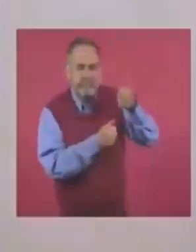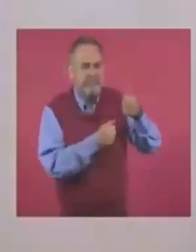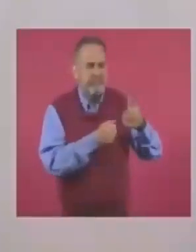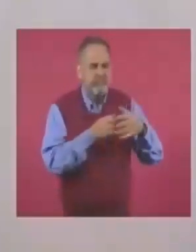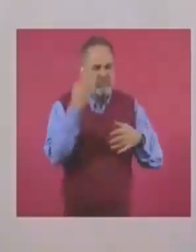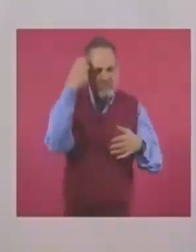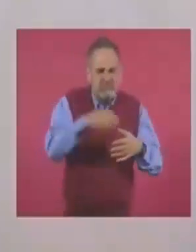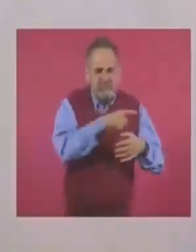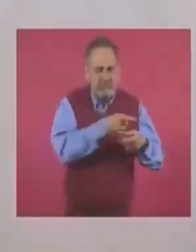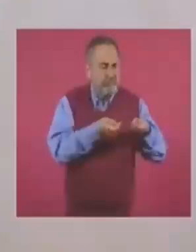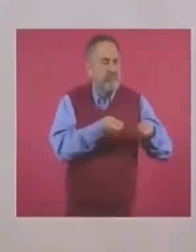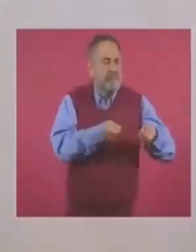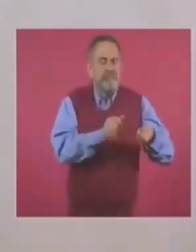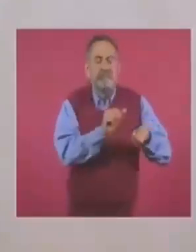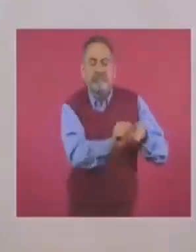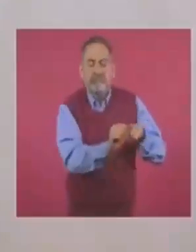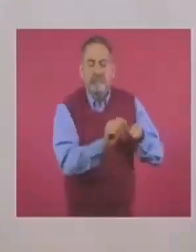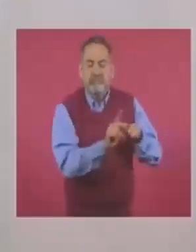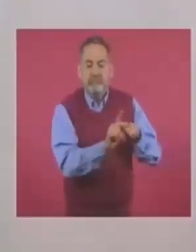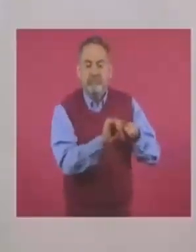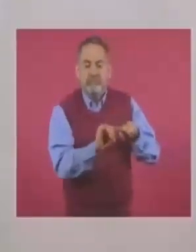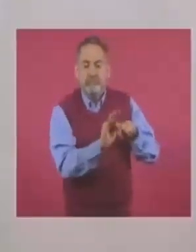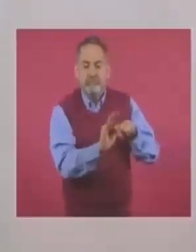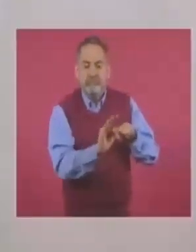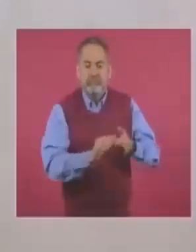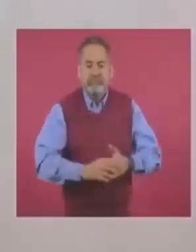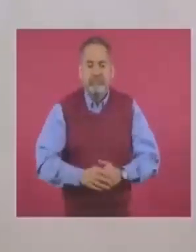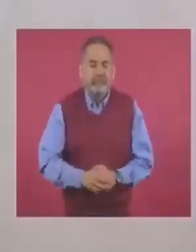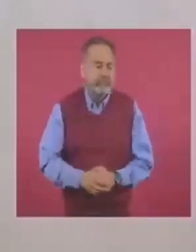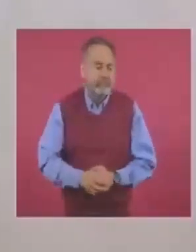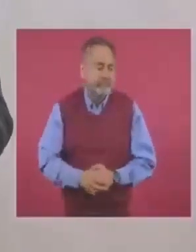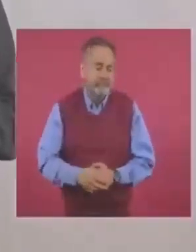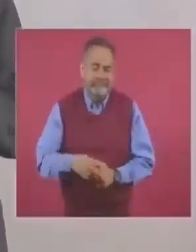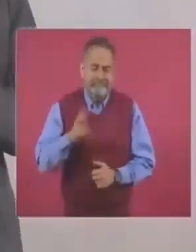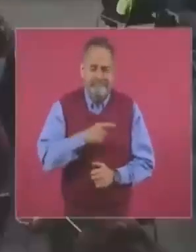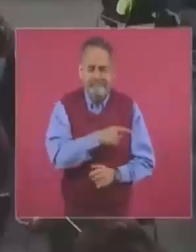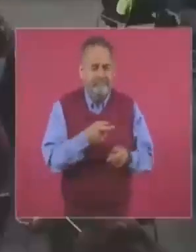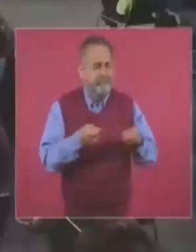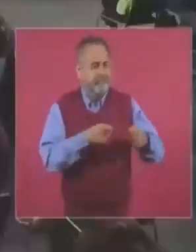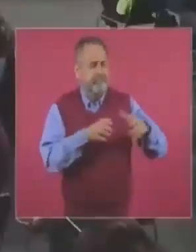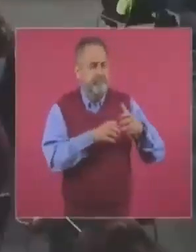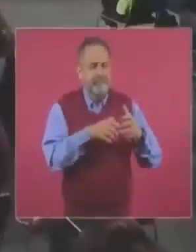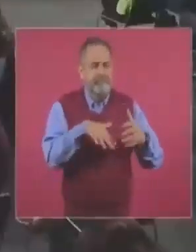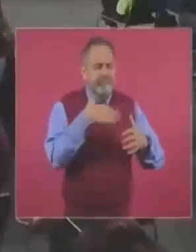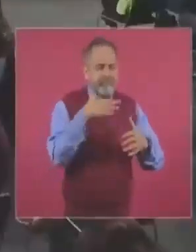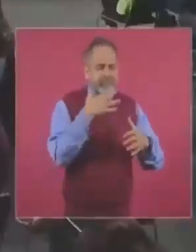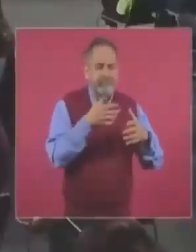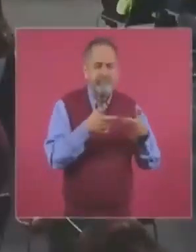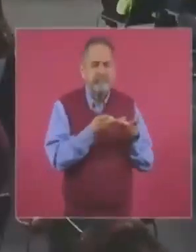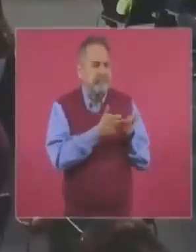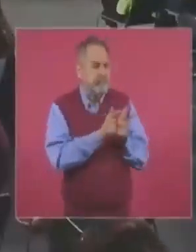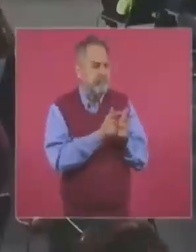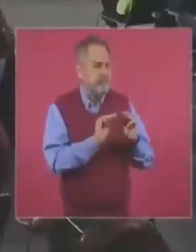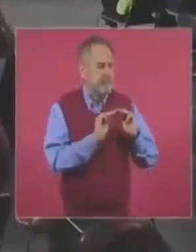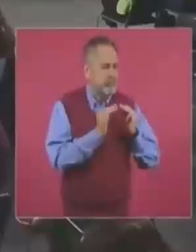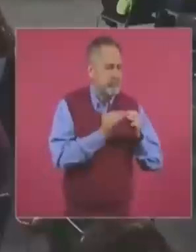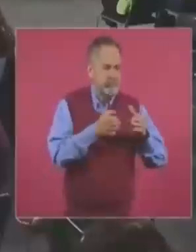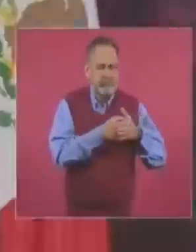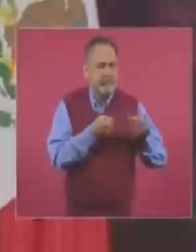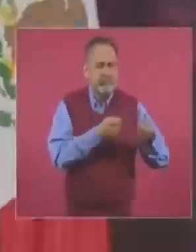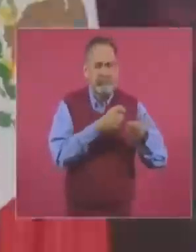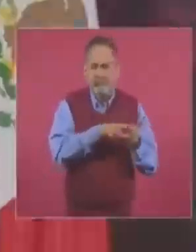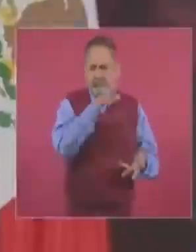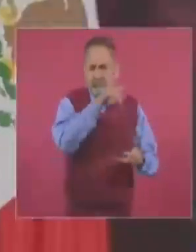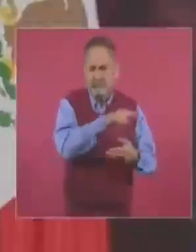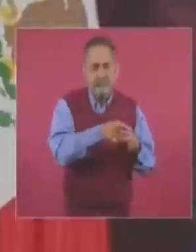ahí las palabras del presidente López Obrador, y también en esta conferencia aprovechamos para preguntarle